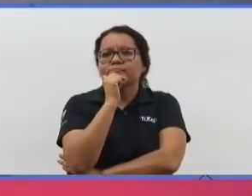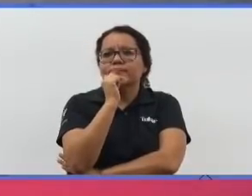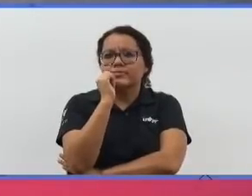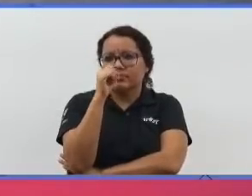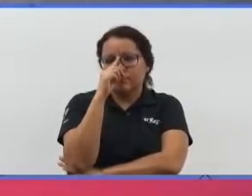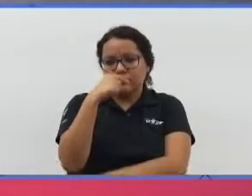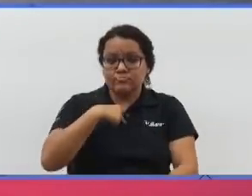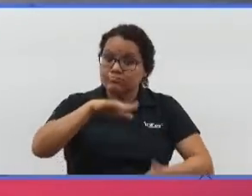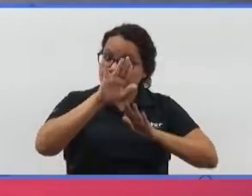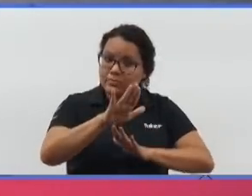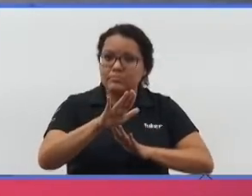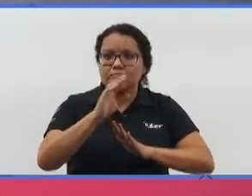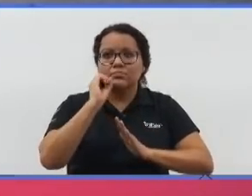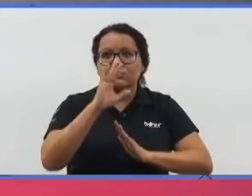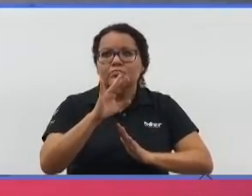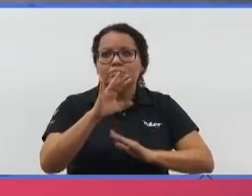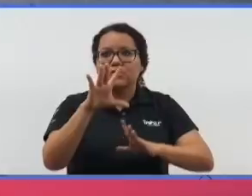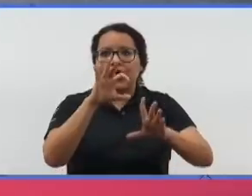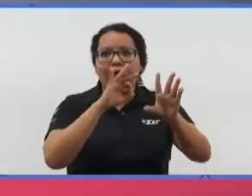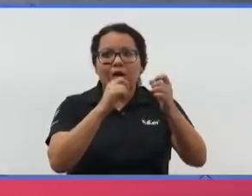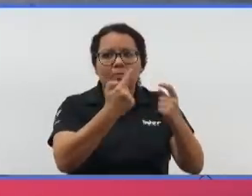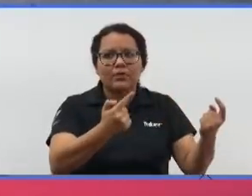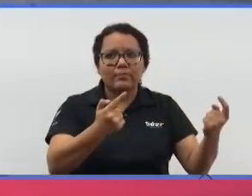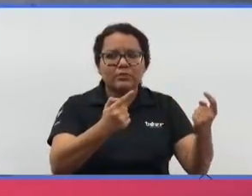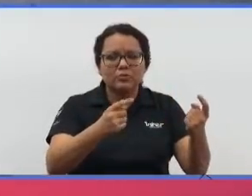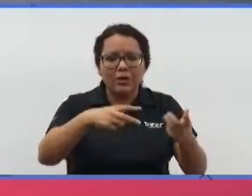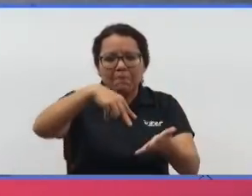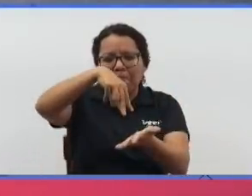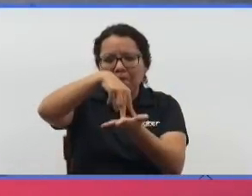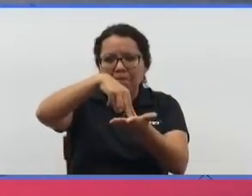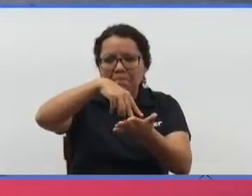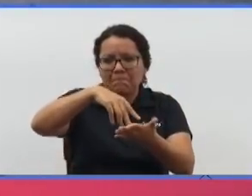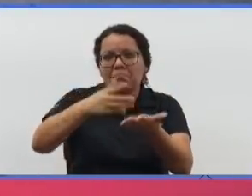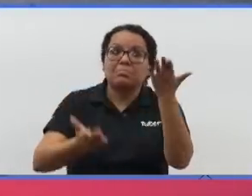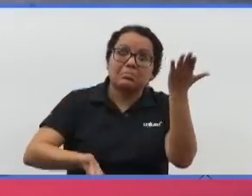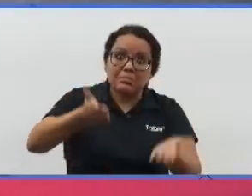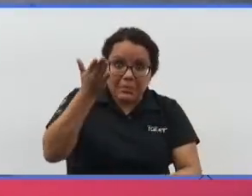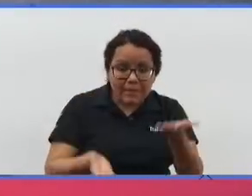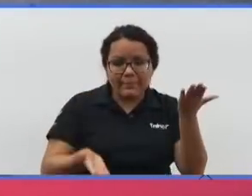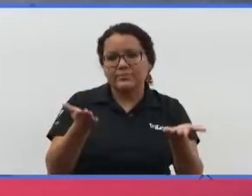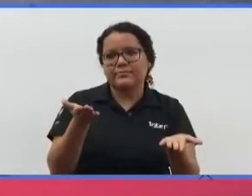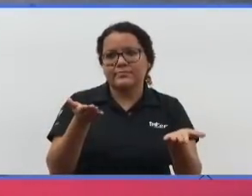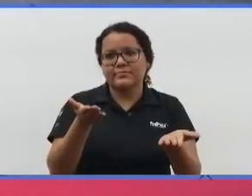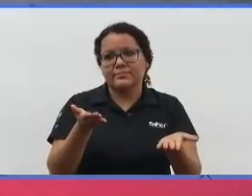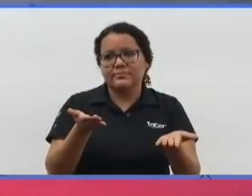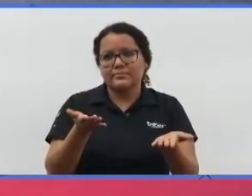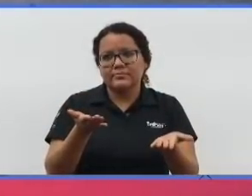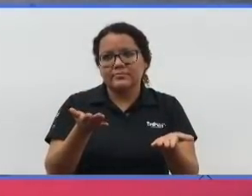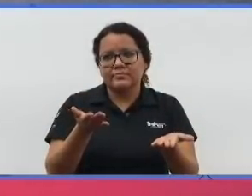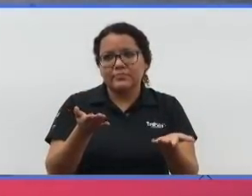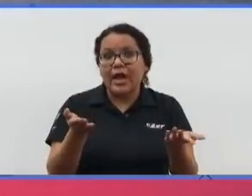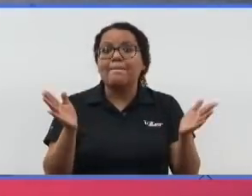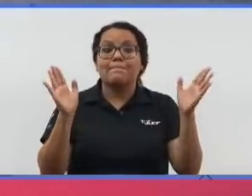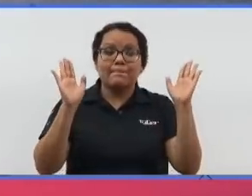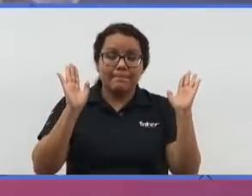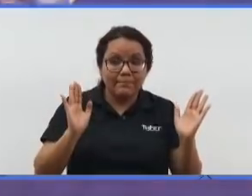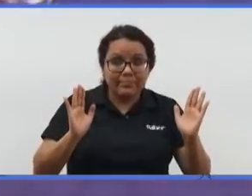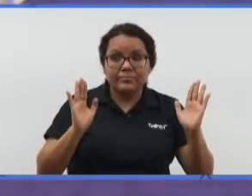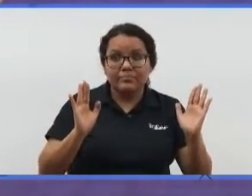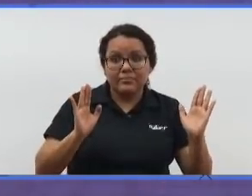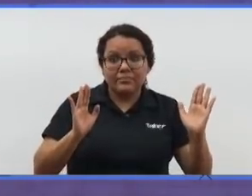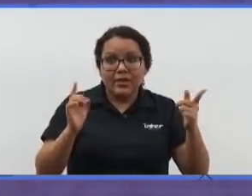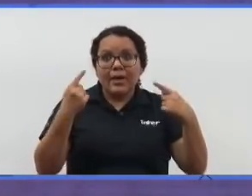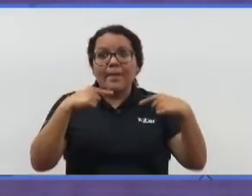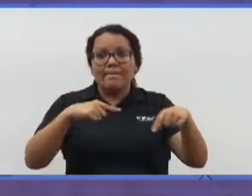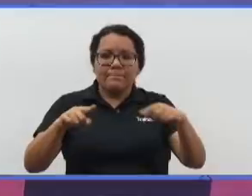lo digo con respeto dos o tres personas se ponen de pie tal vez tal vez ay no vaya a ser